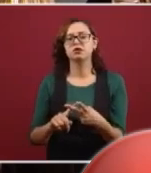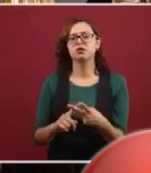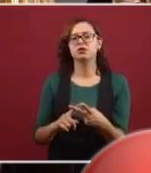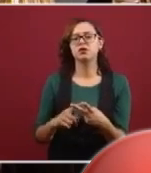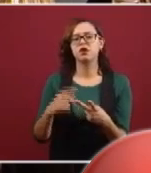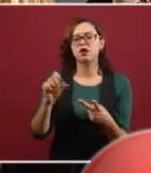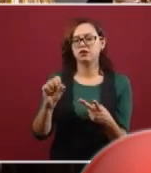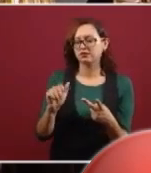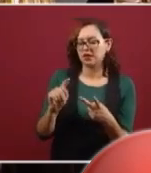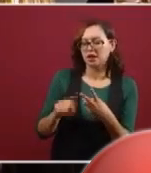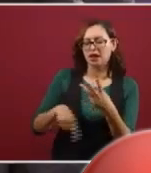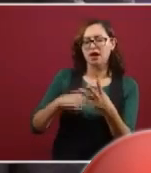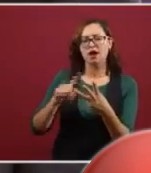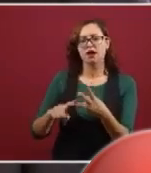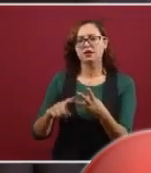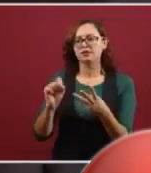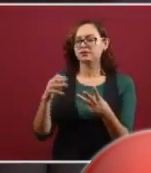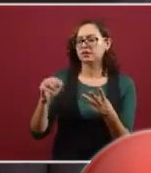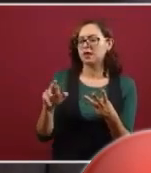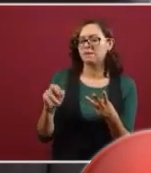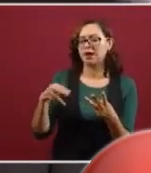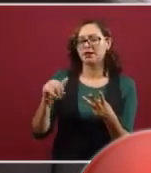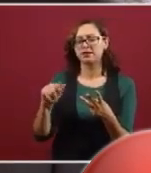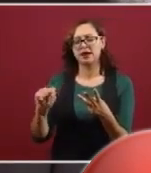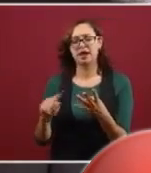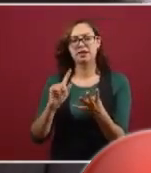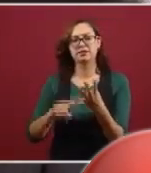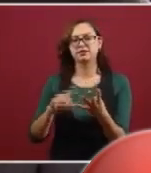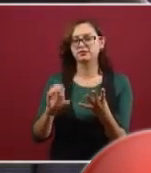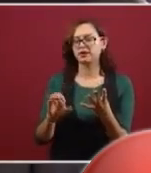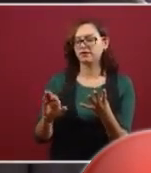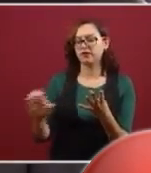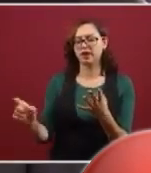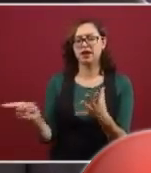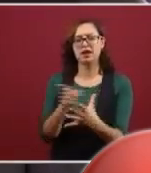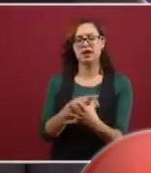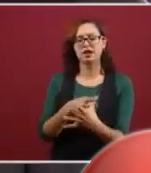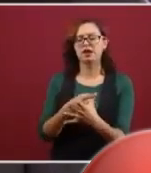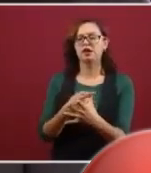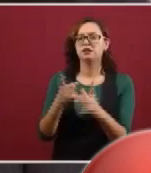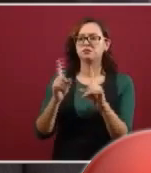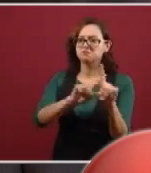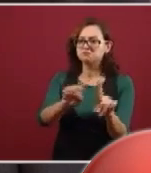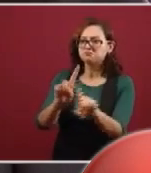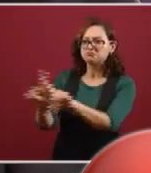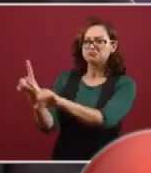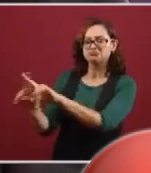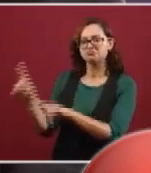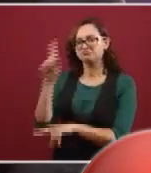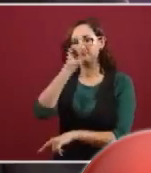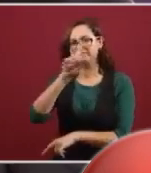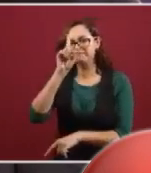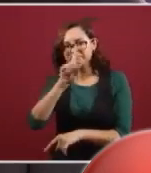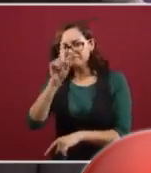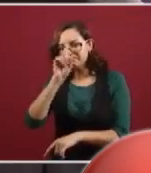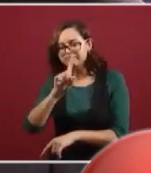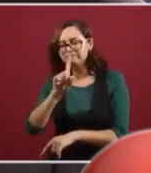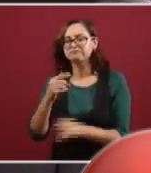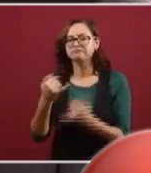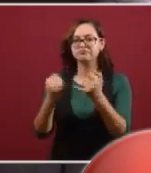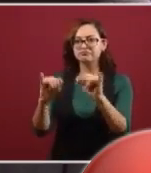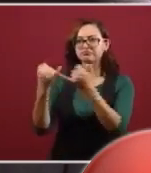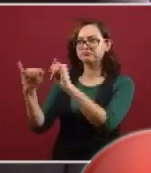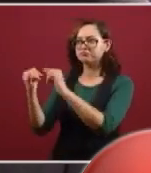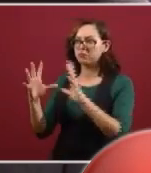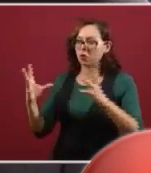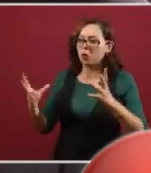Ambiente y la Comisión Federal de Electricidad y los consejeros independientes. Como ustedes saben, la Ley